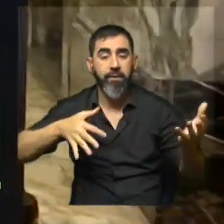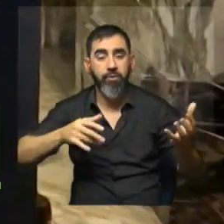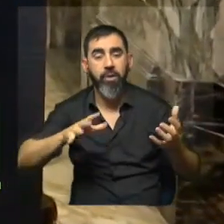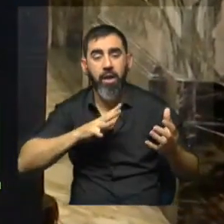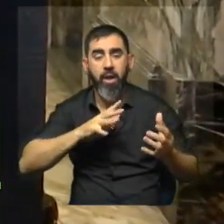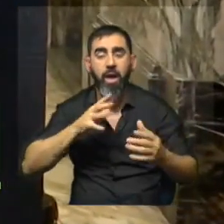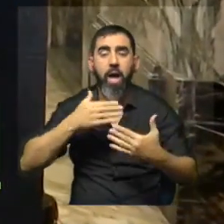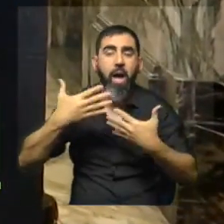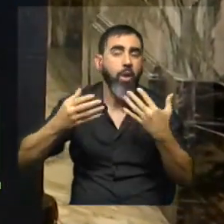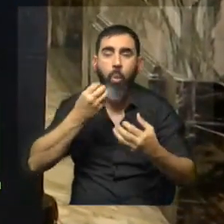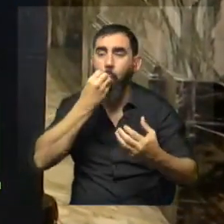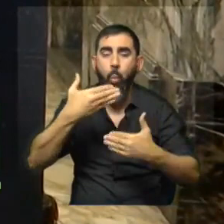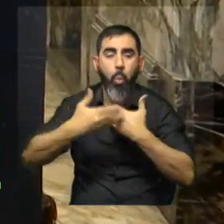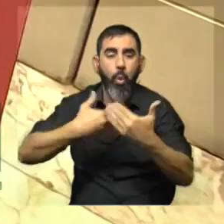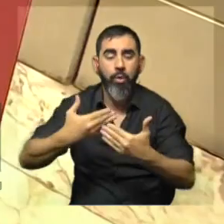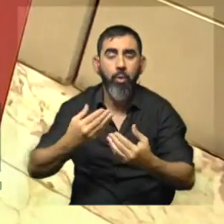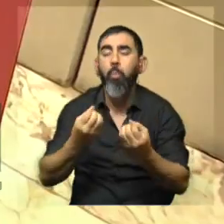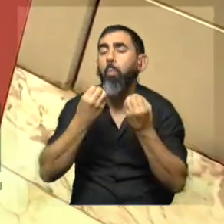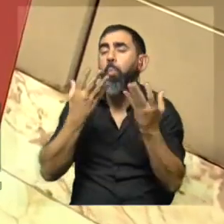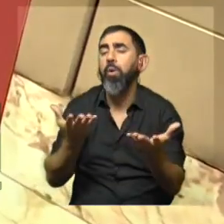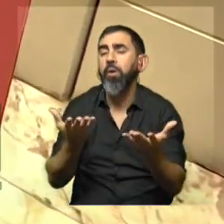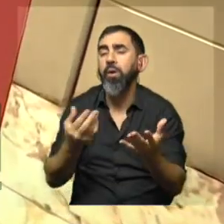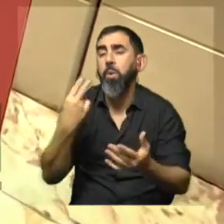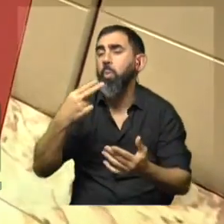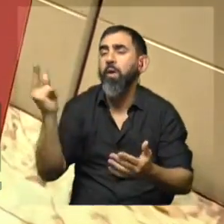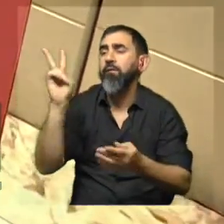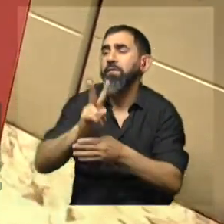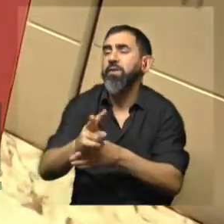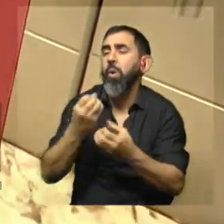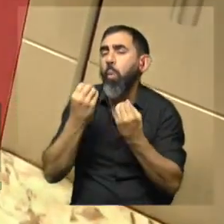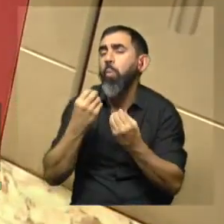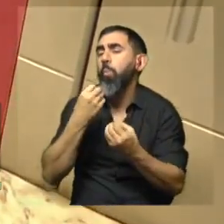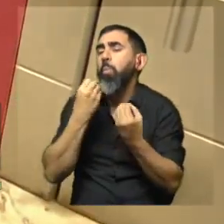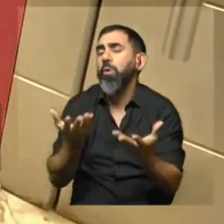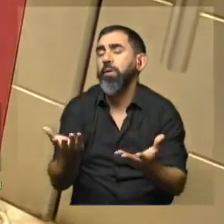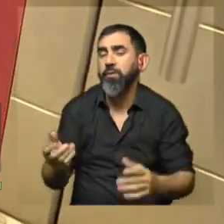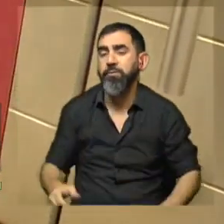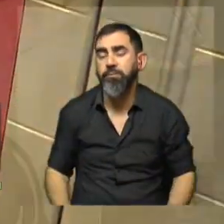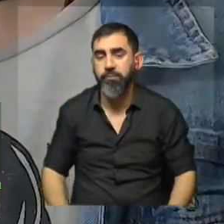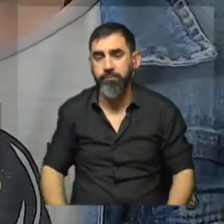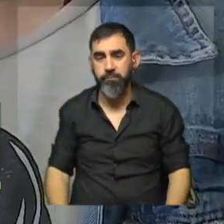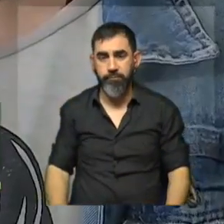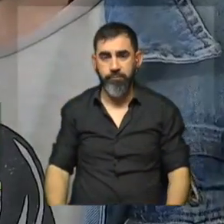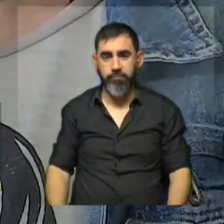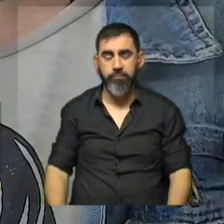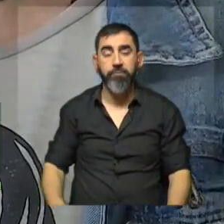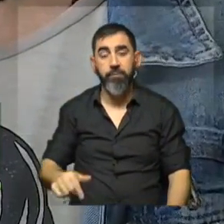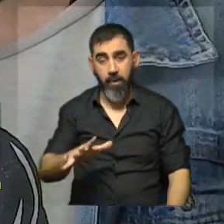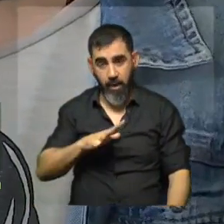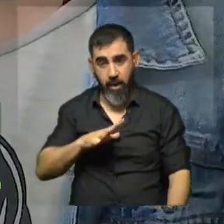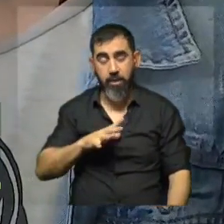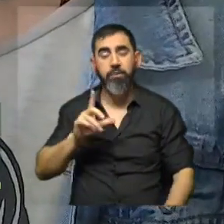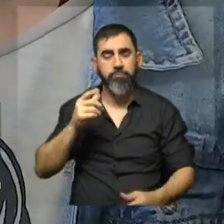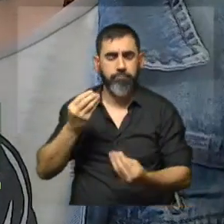bueno está por suceder. Contanos por qué, contale al que nunca vino, contale al vecino para que se arrime hoy, donde va a haber un espectáculo donde te van a